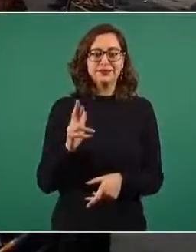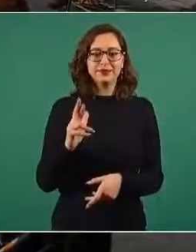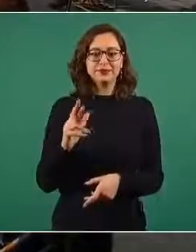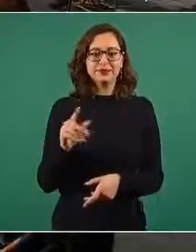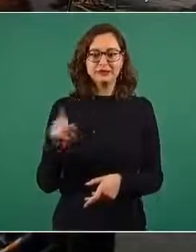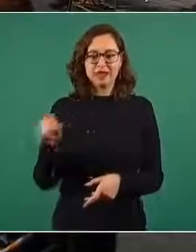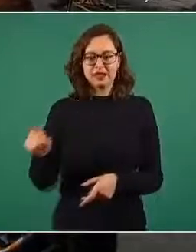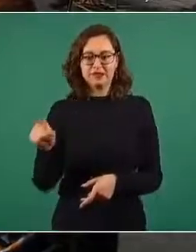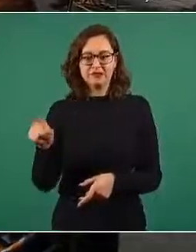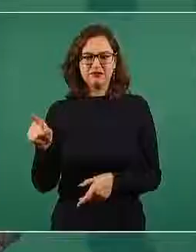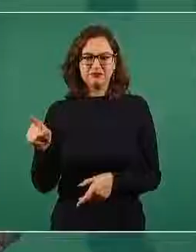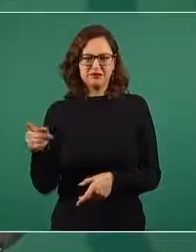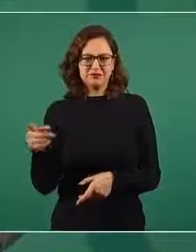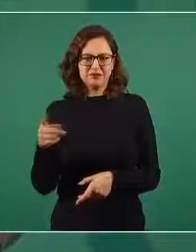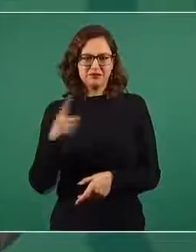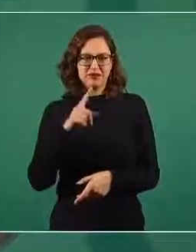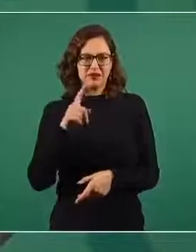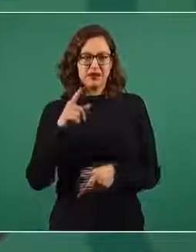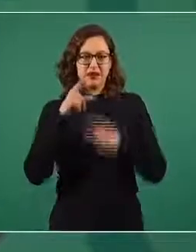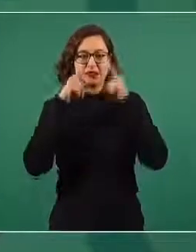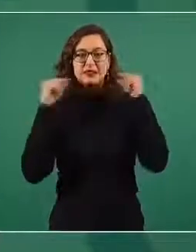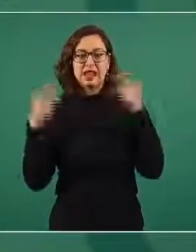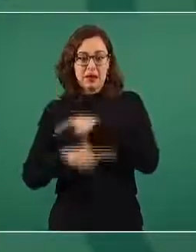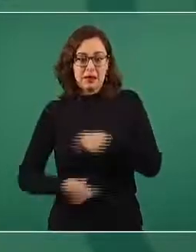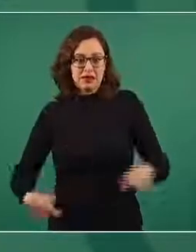a Orozco,